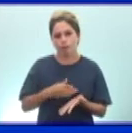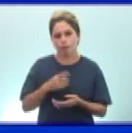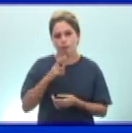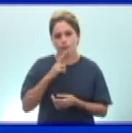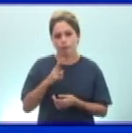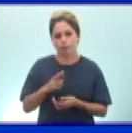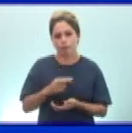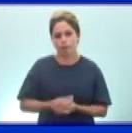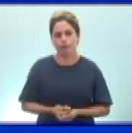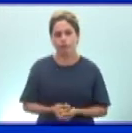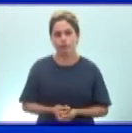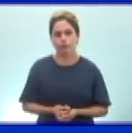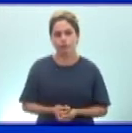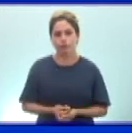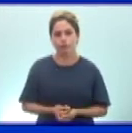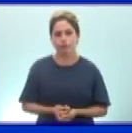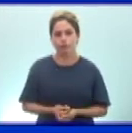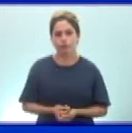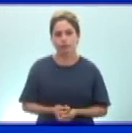respuestas.